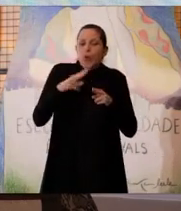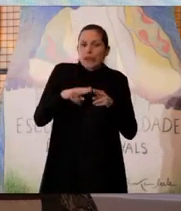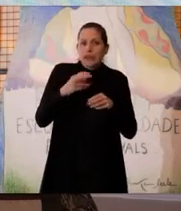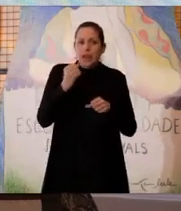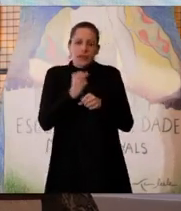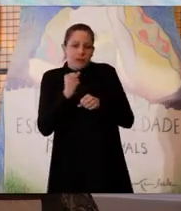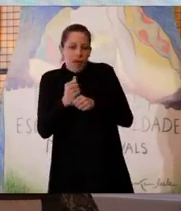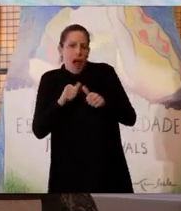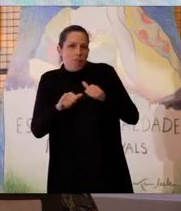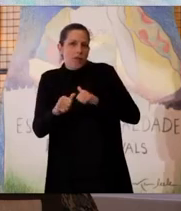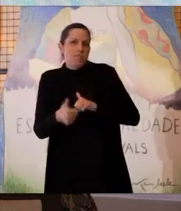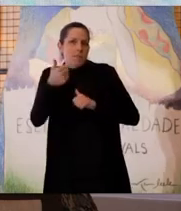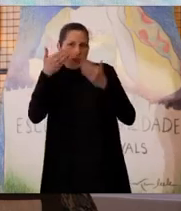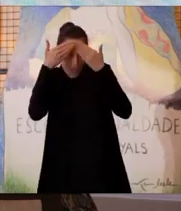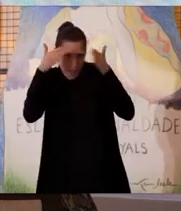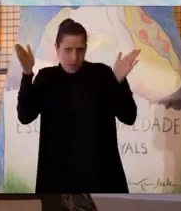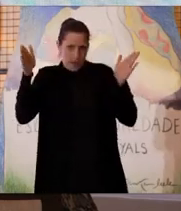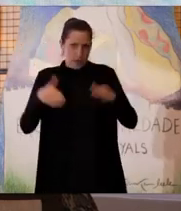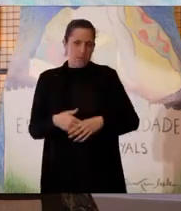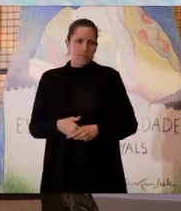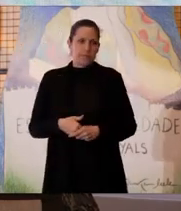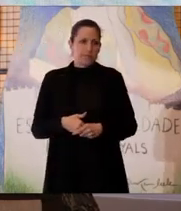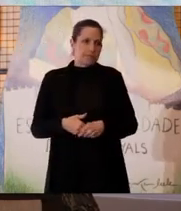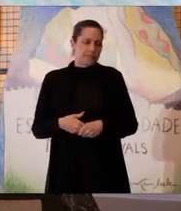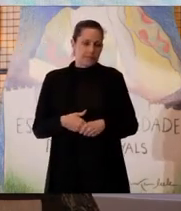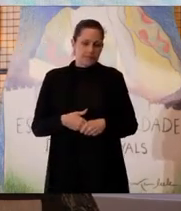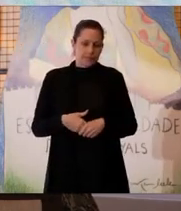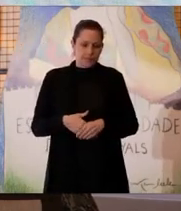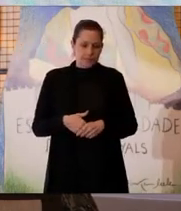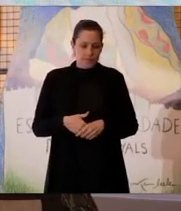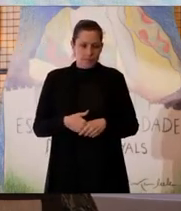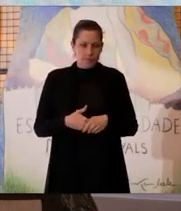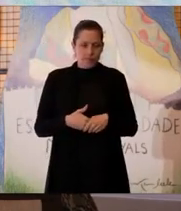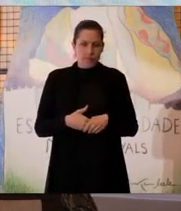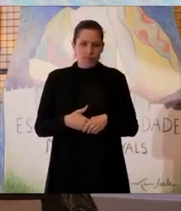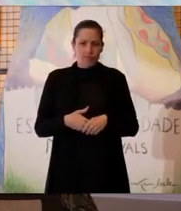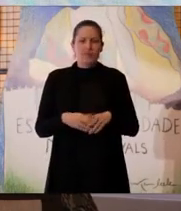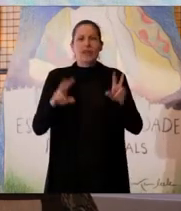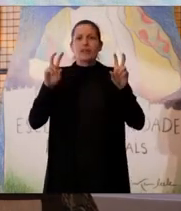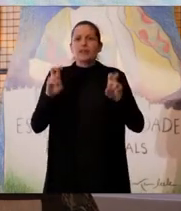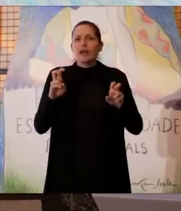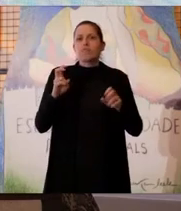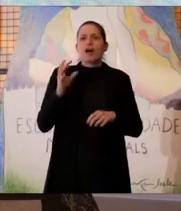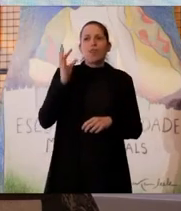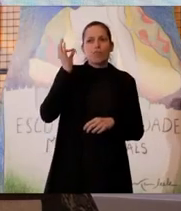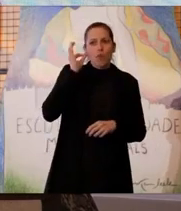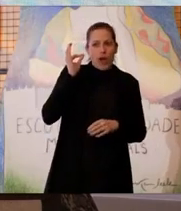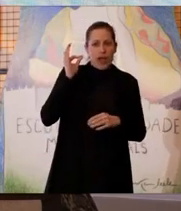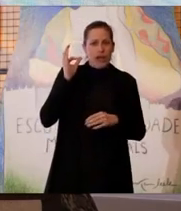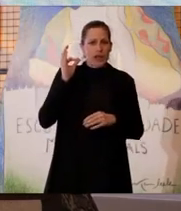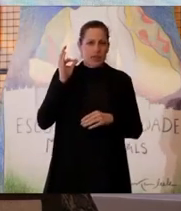lo de lo de lo de las mujeres en las casas y el servicio doméstico Bueno